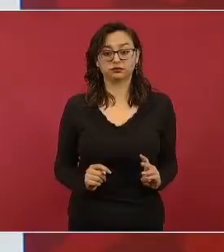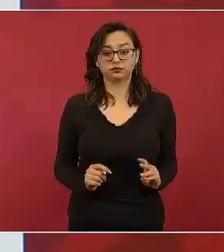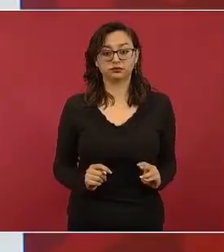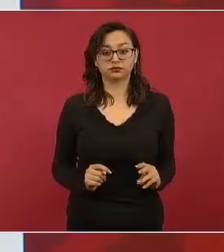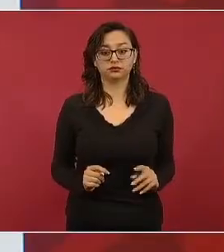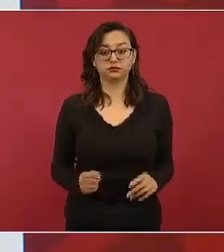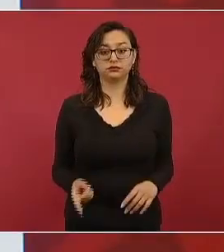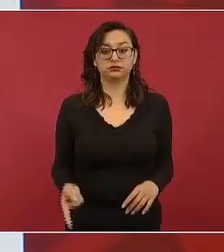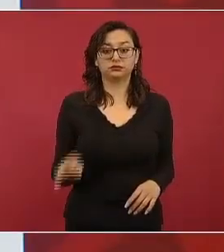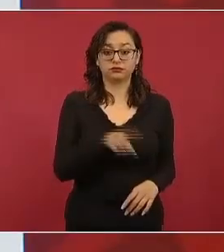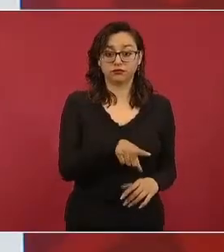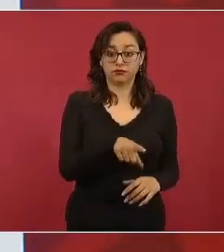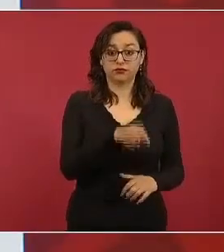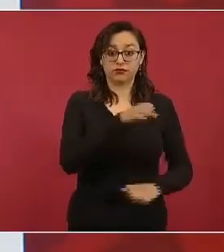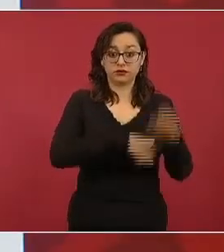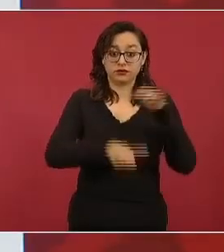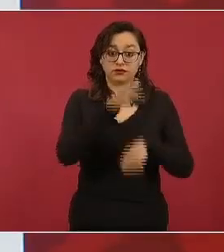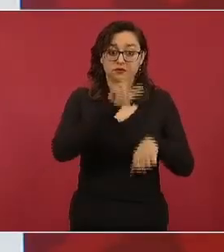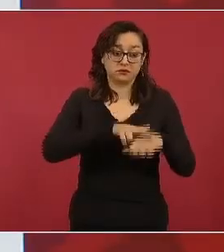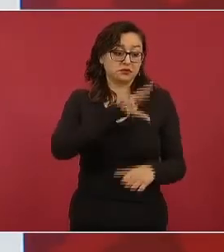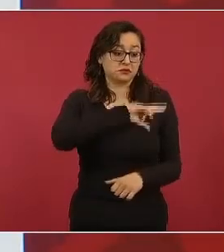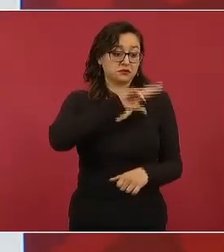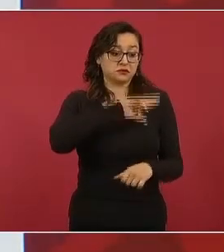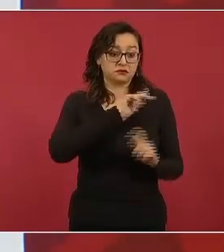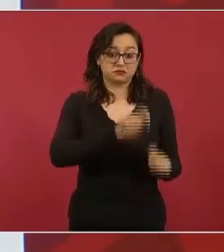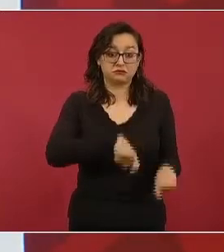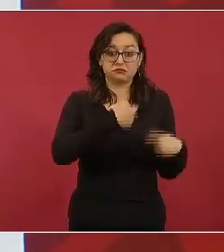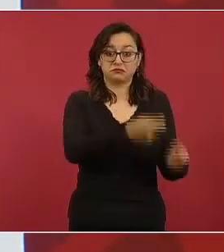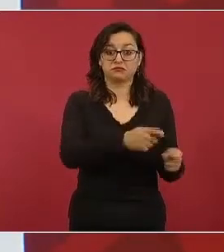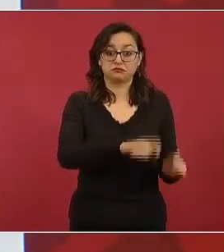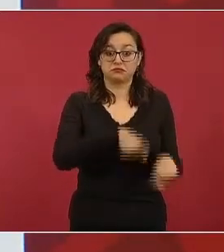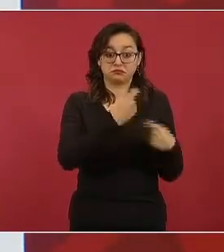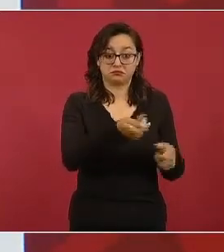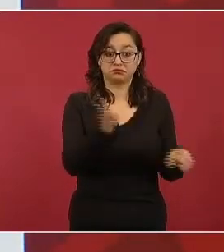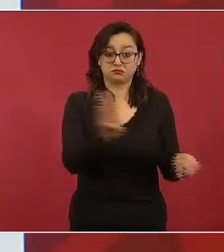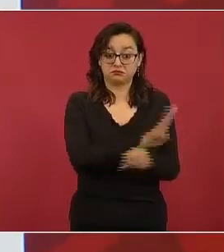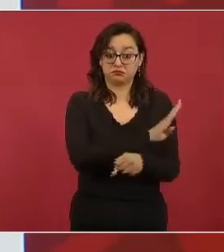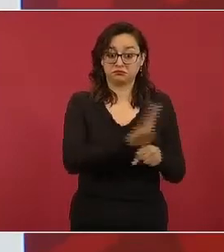que fueron beneficiadas con la privatización y que reciben